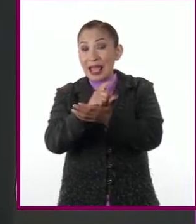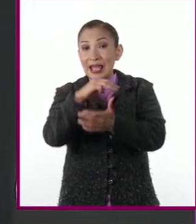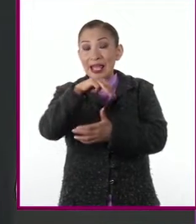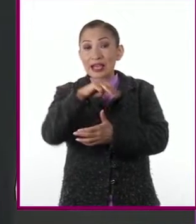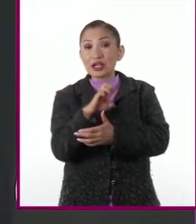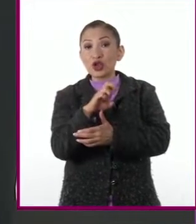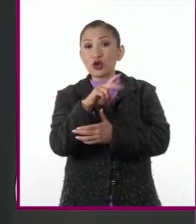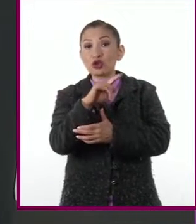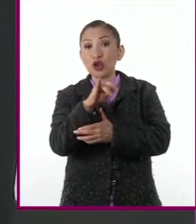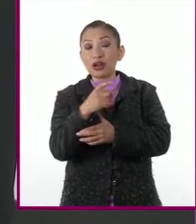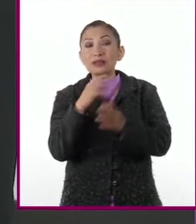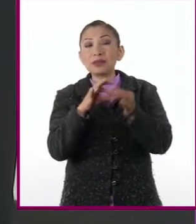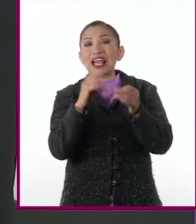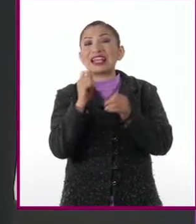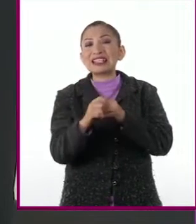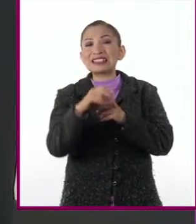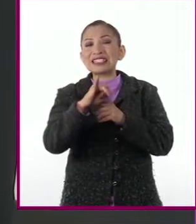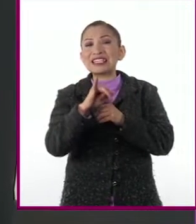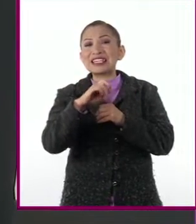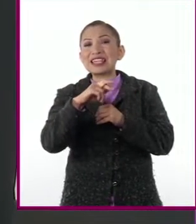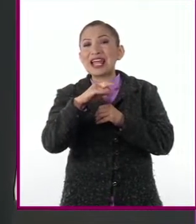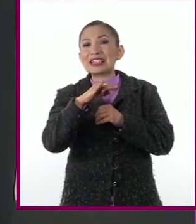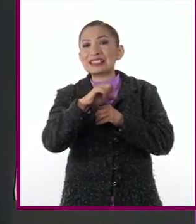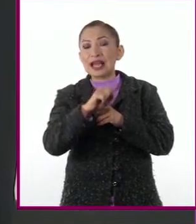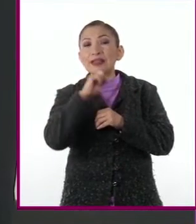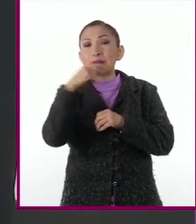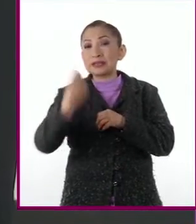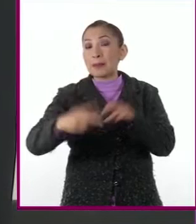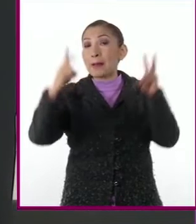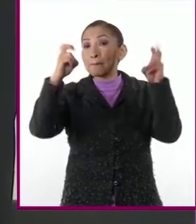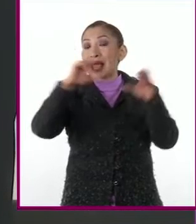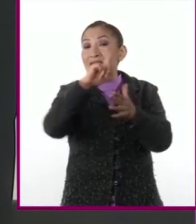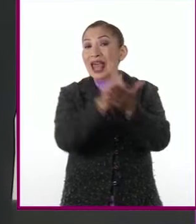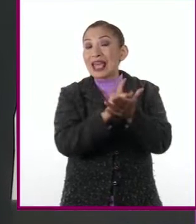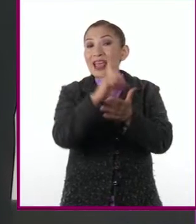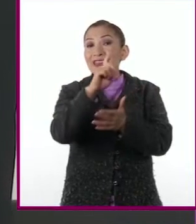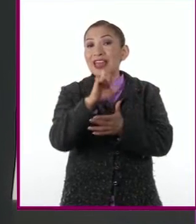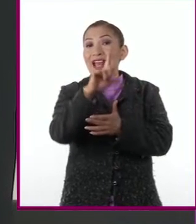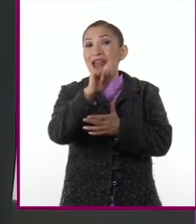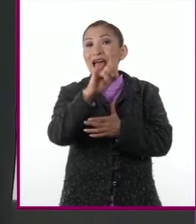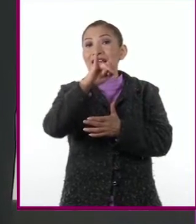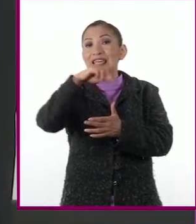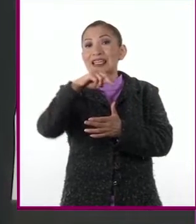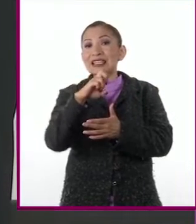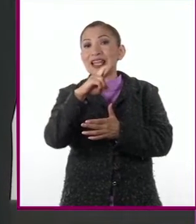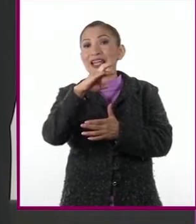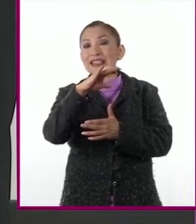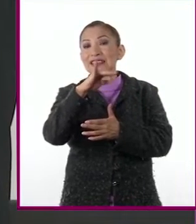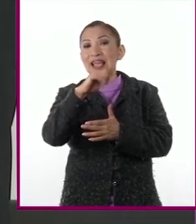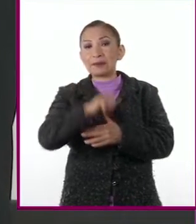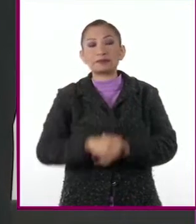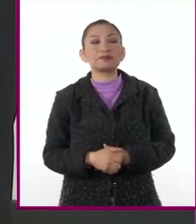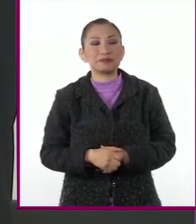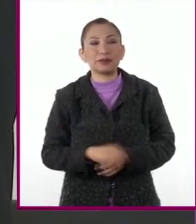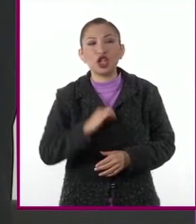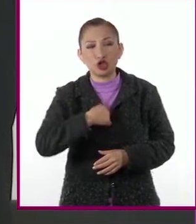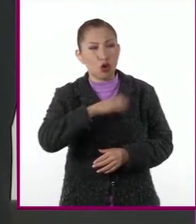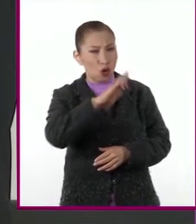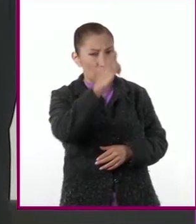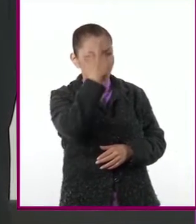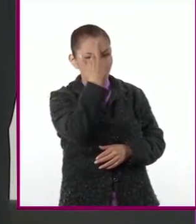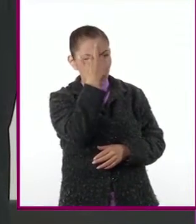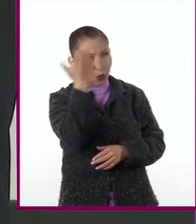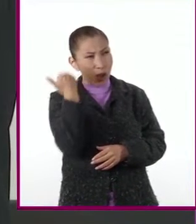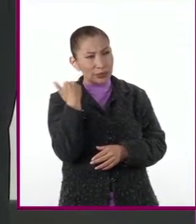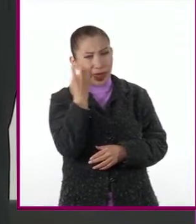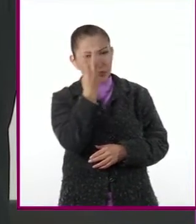el concepto de inercia. Es por eso que también se le conoce como la ley de la inercia. Según recuerdo,